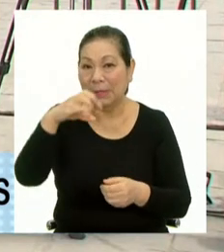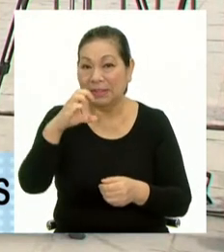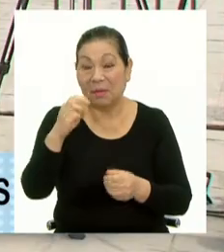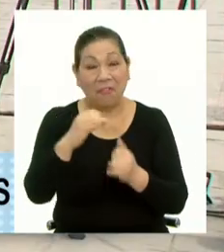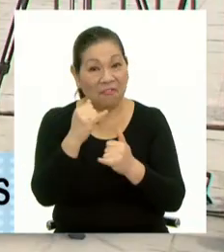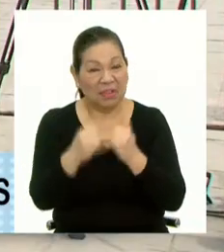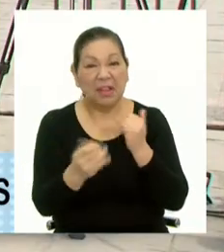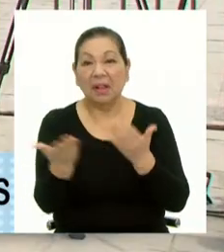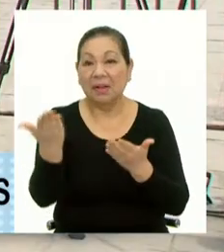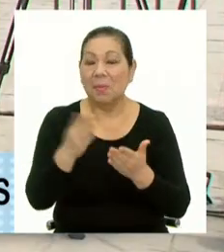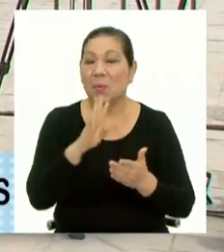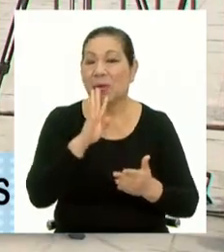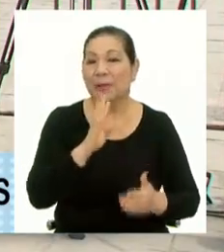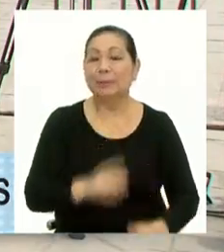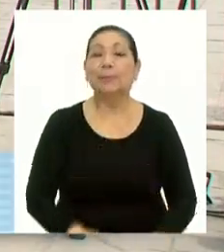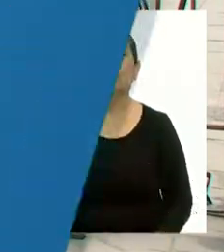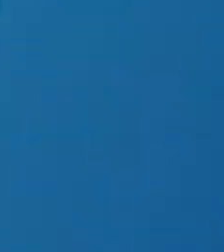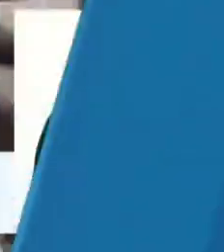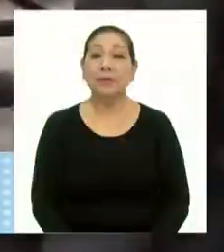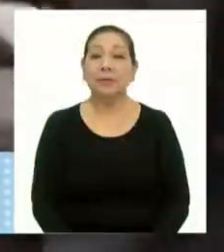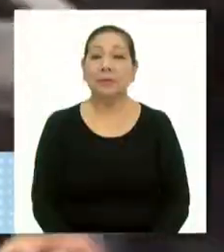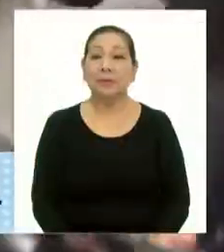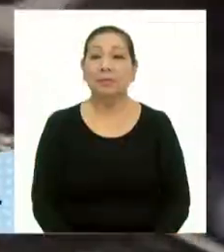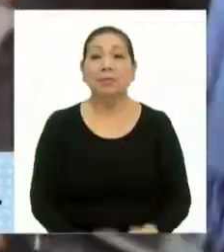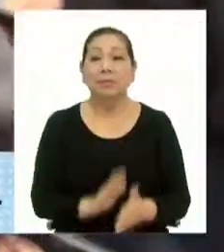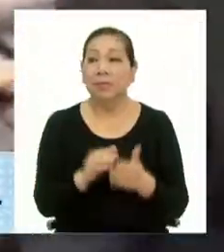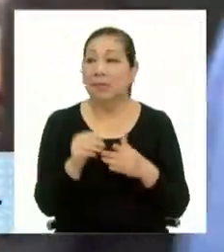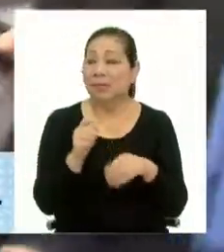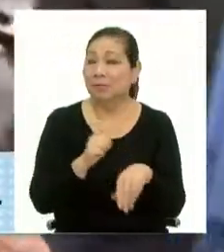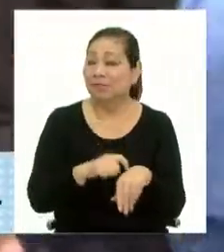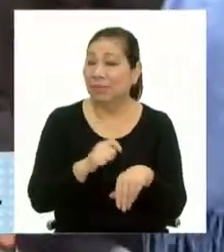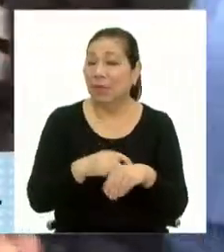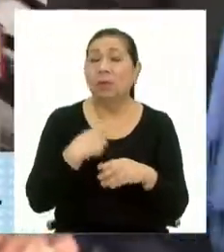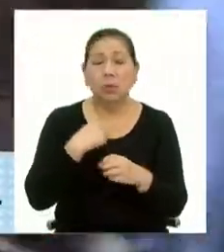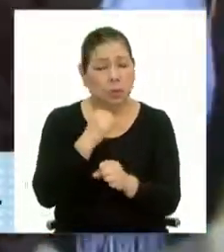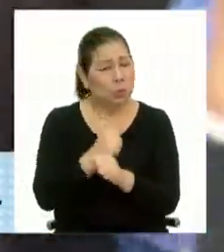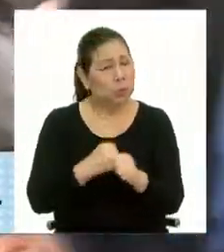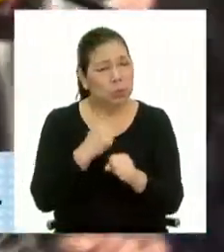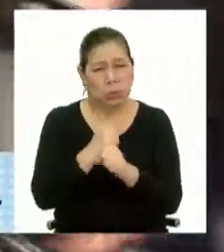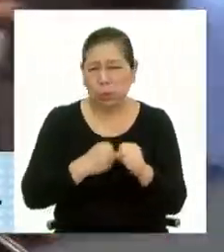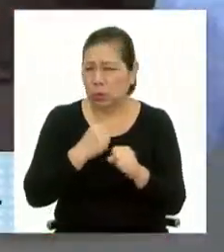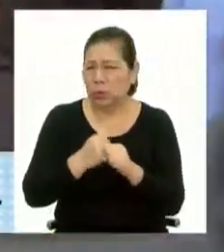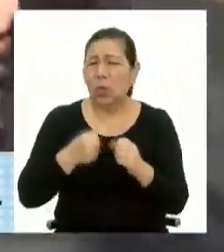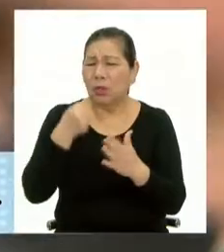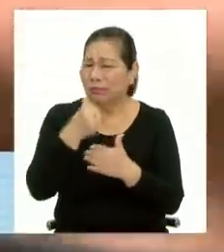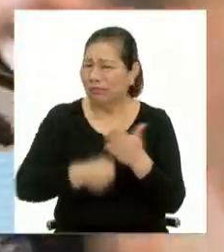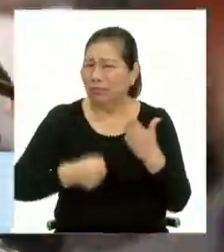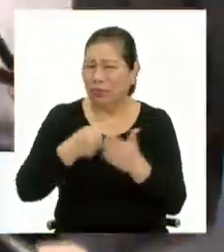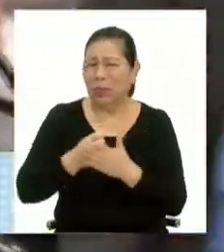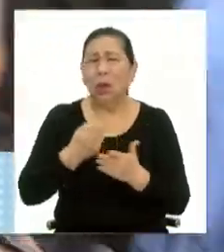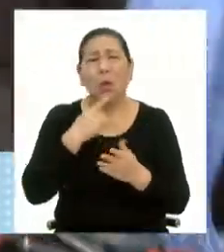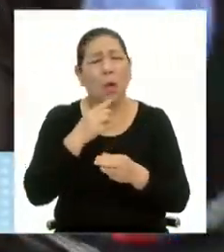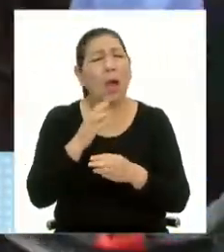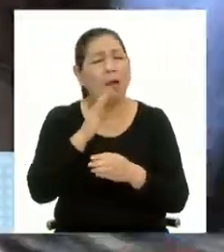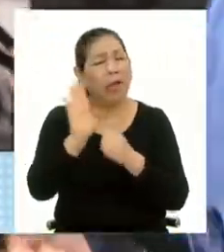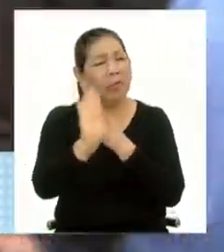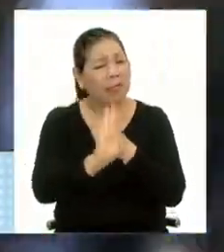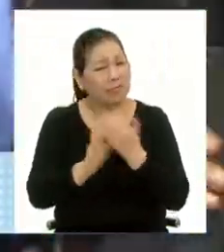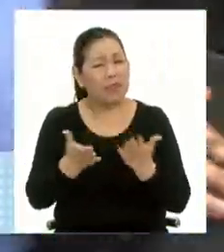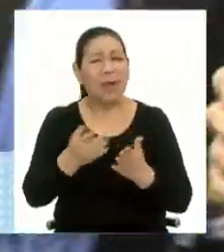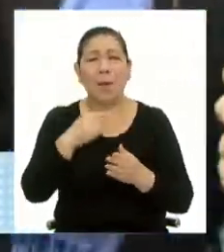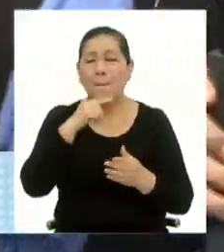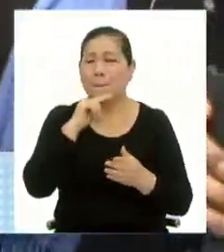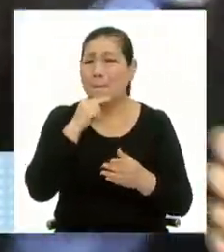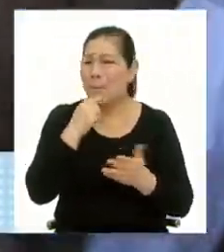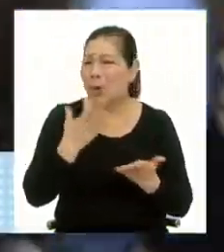Veamos. Durante todo el tiempo hemos trabajado la lucha contra la violencia hacia la mujer.